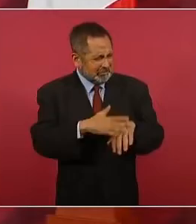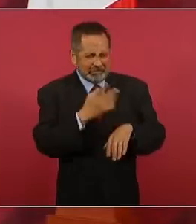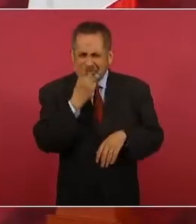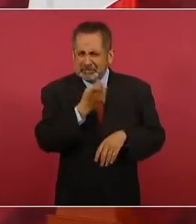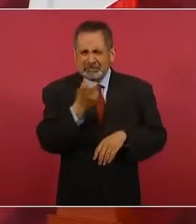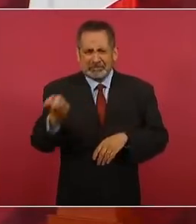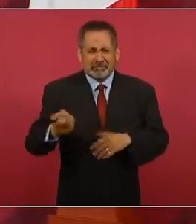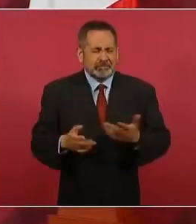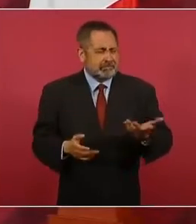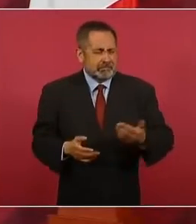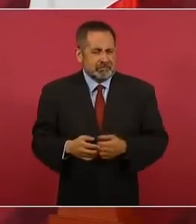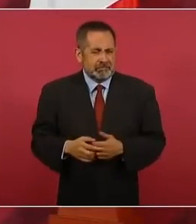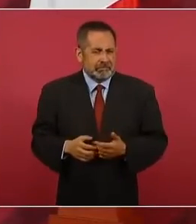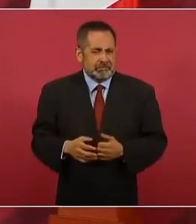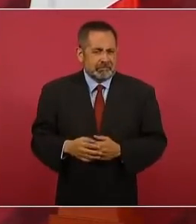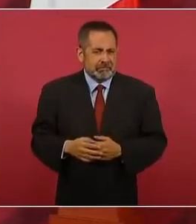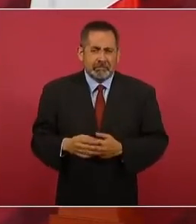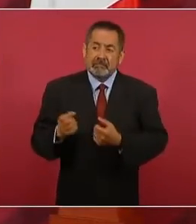a unos